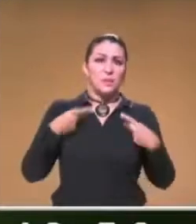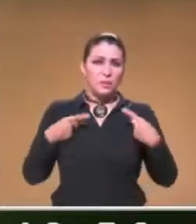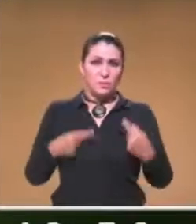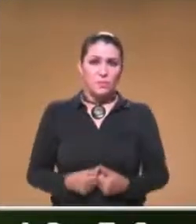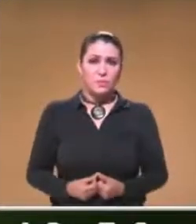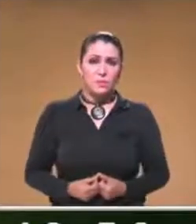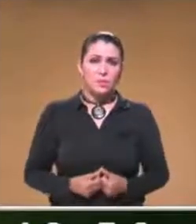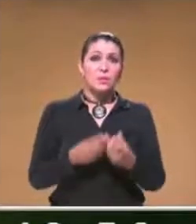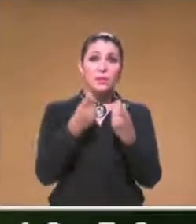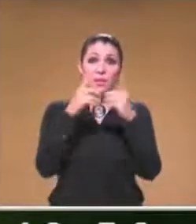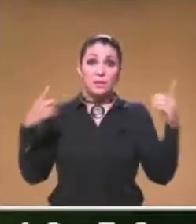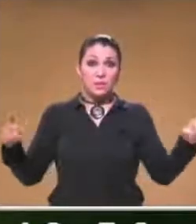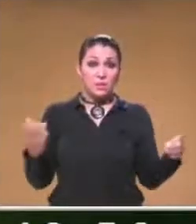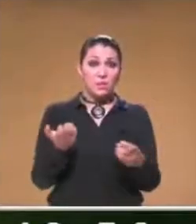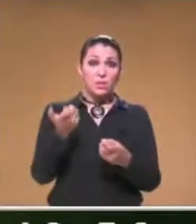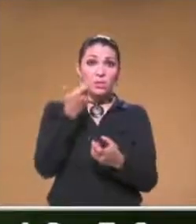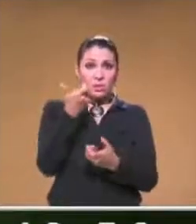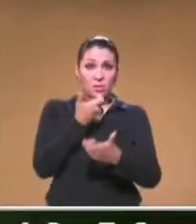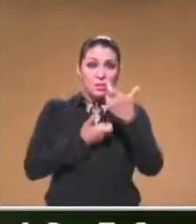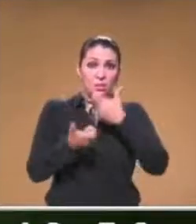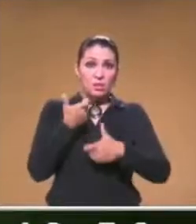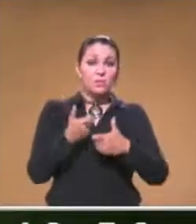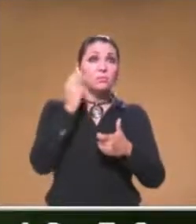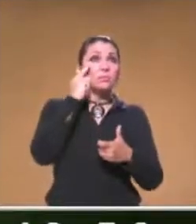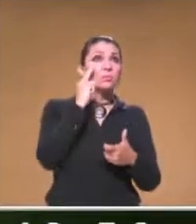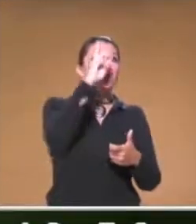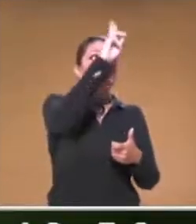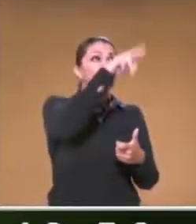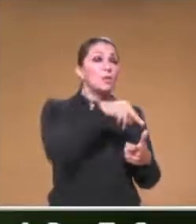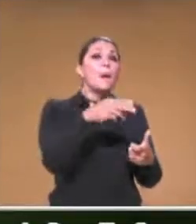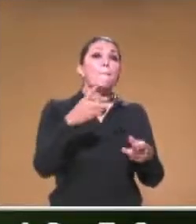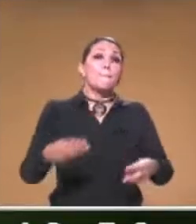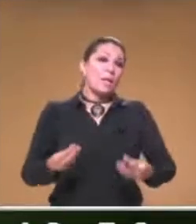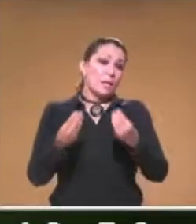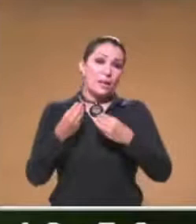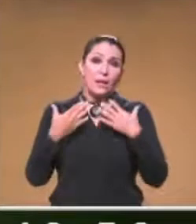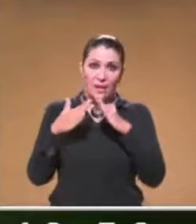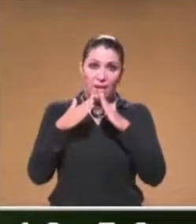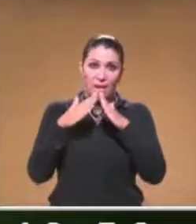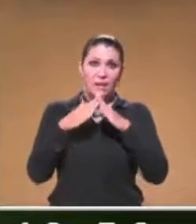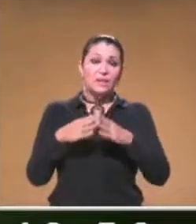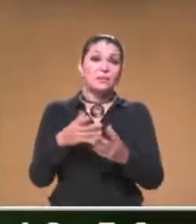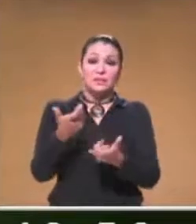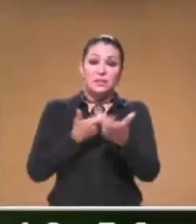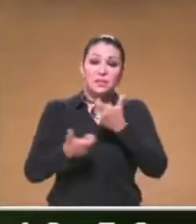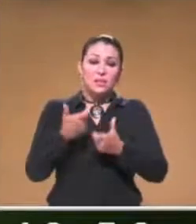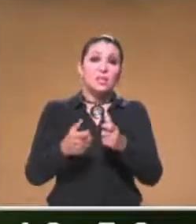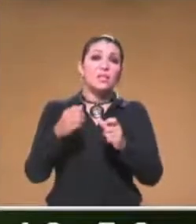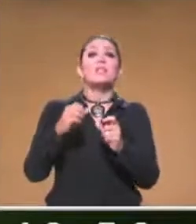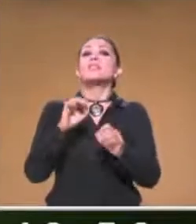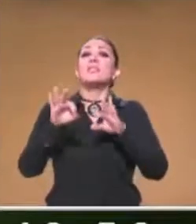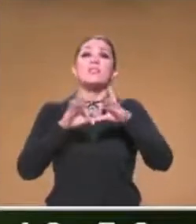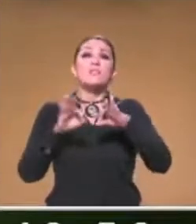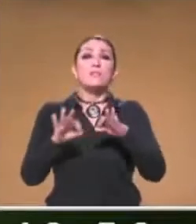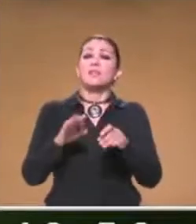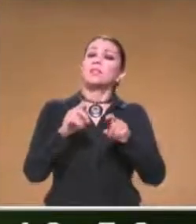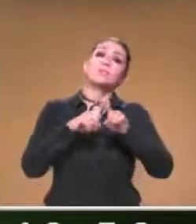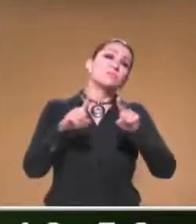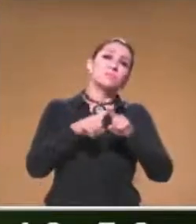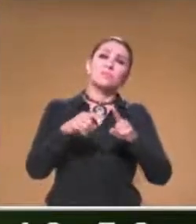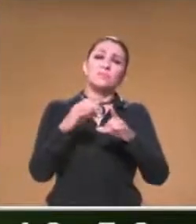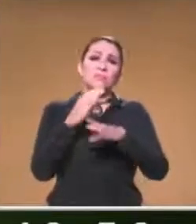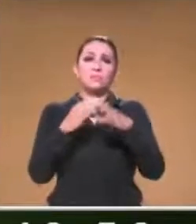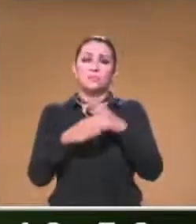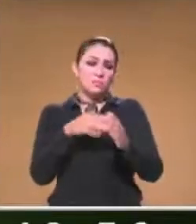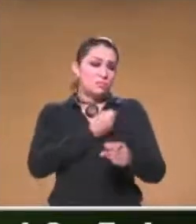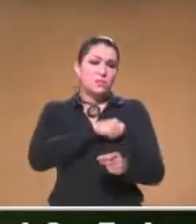económico, maneja toda esa serie de indicadores: vivienda, ingresos, empleo, comunidad, educación, medio ambiente, compromiso cívico y